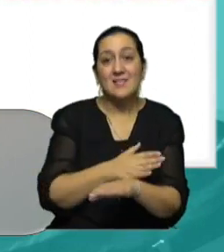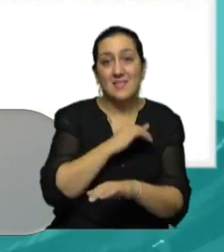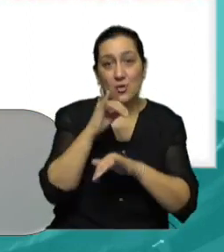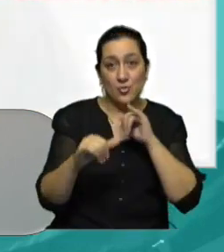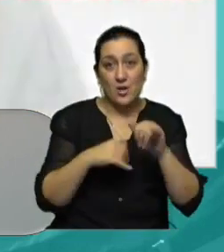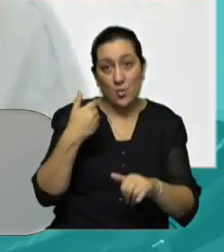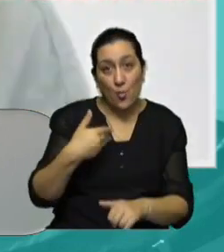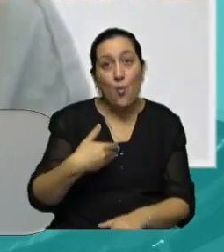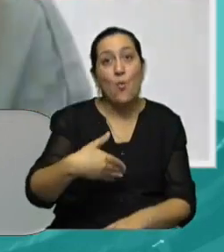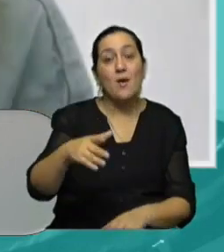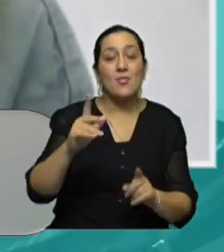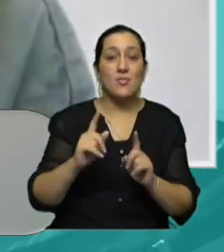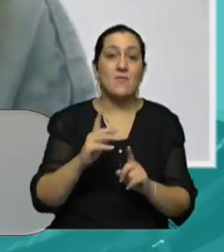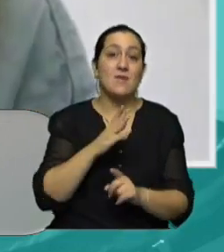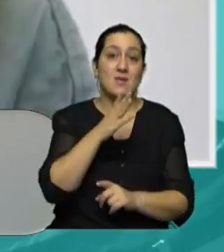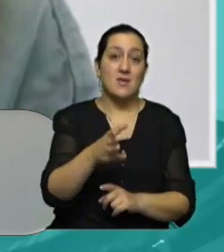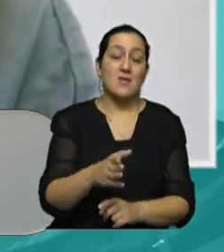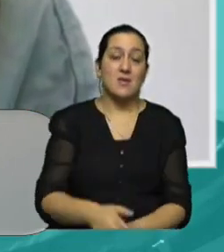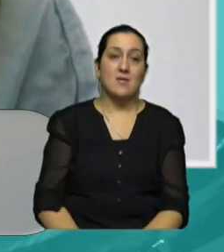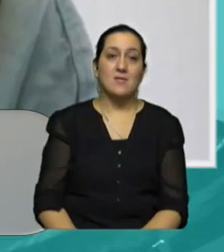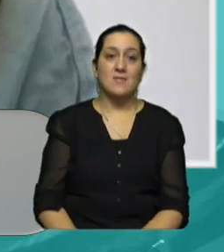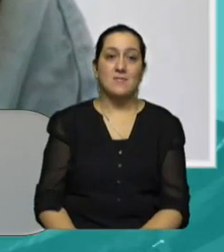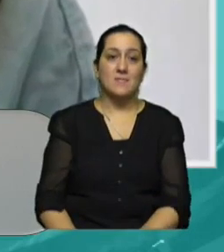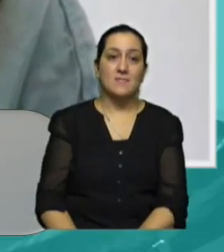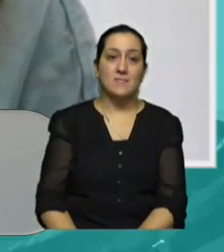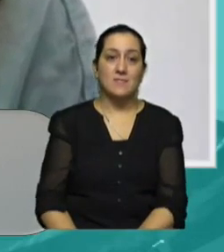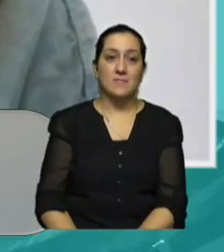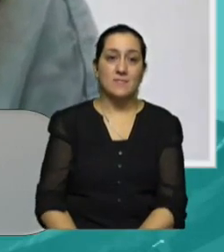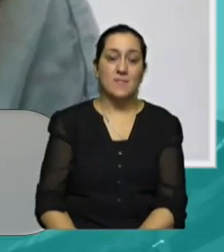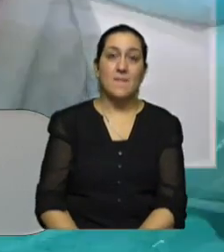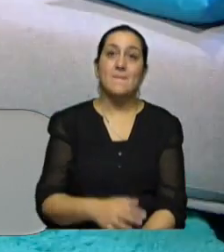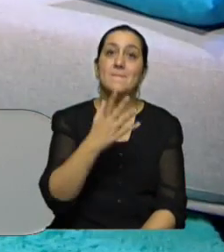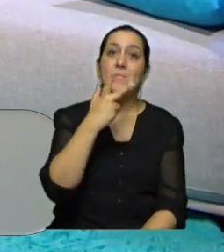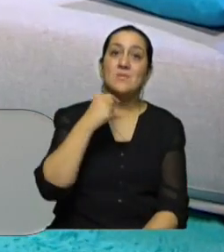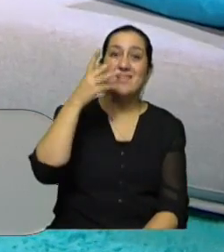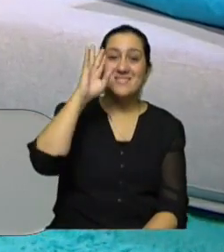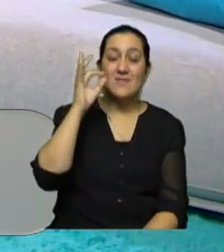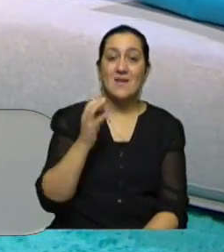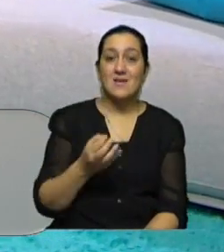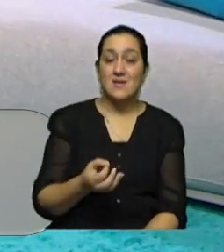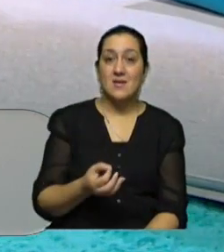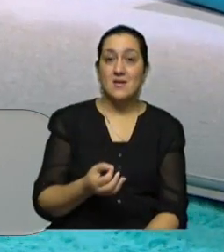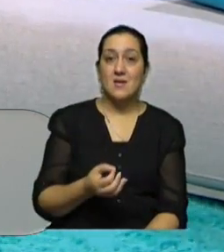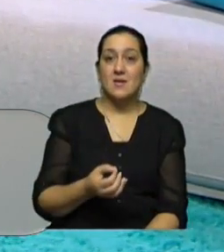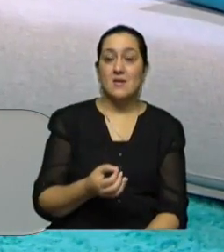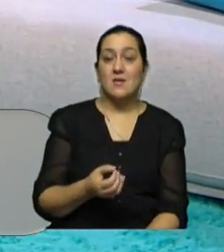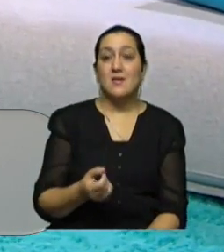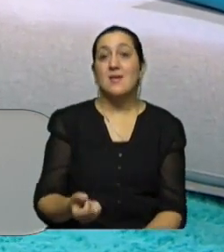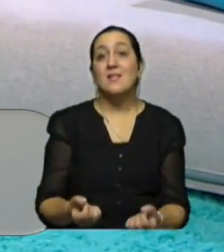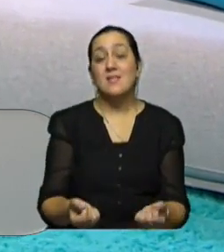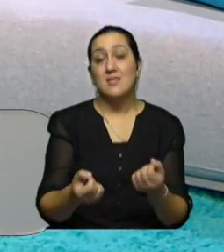te tienen que ir a ver y que ya pueden sacar, por supuesto, las entradas, me gustaría saber qué te vuelve de los